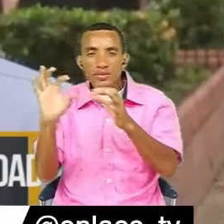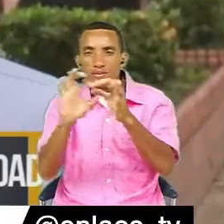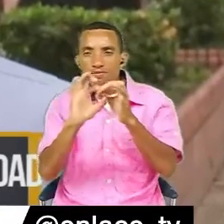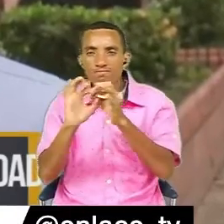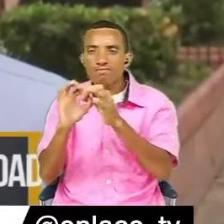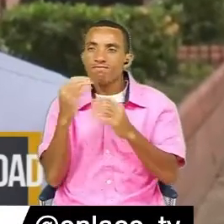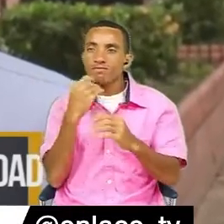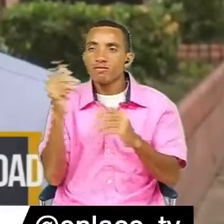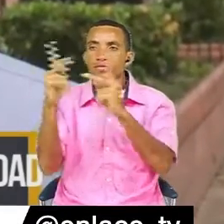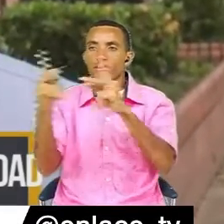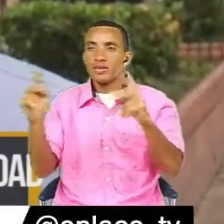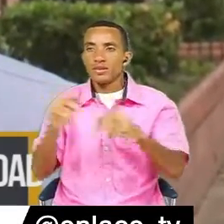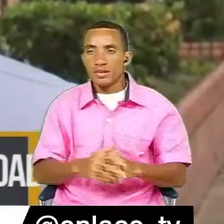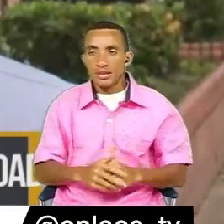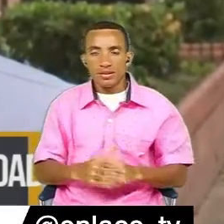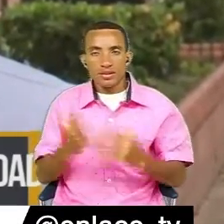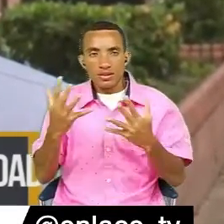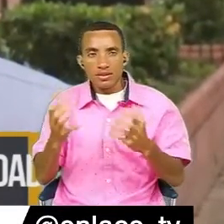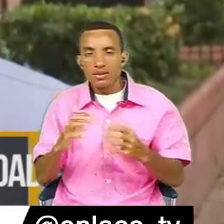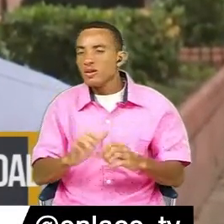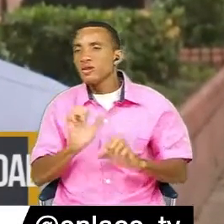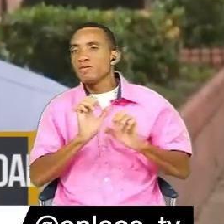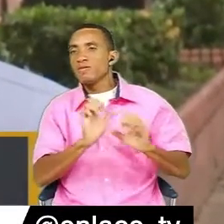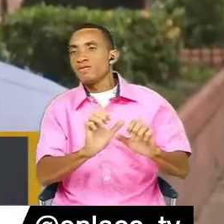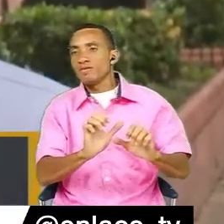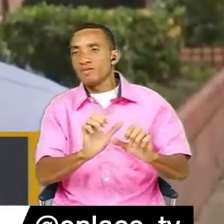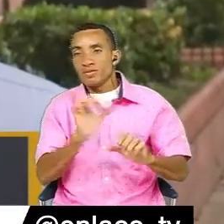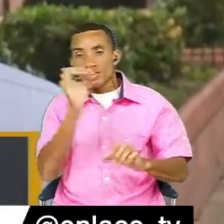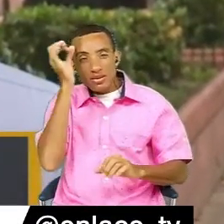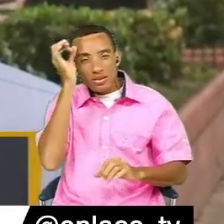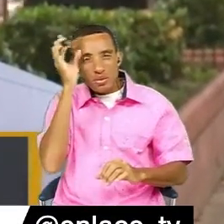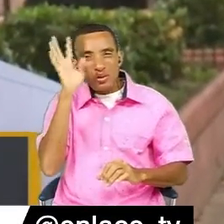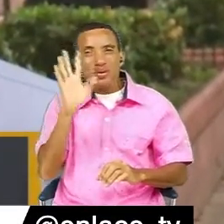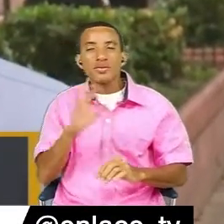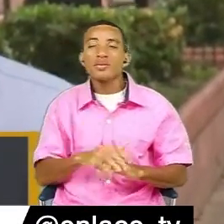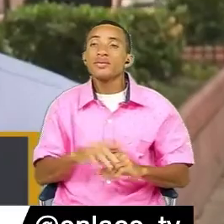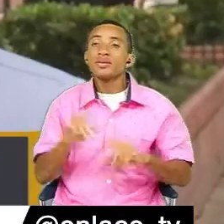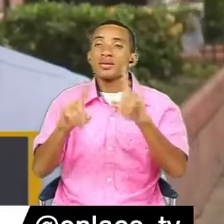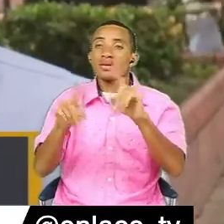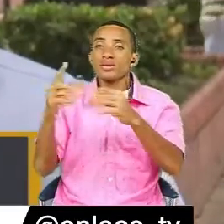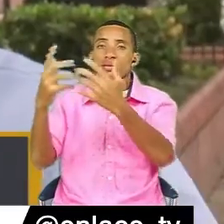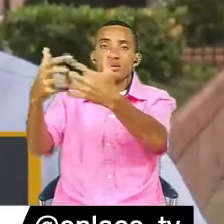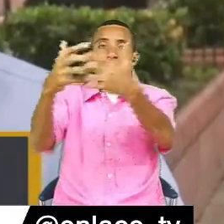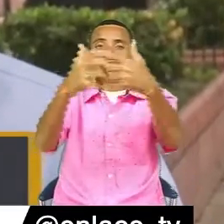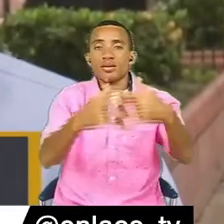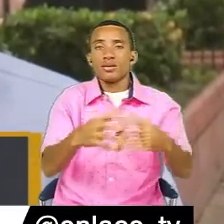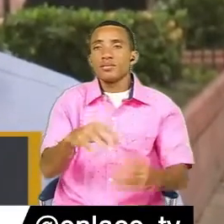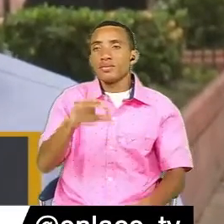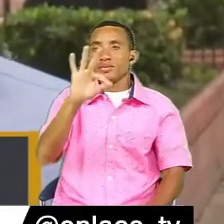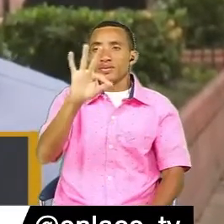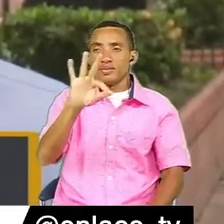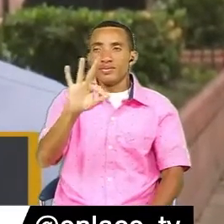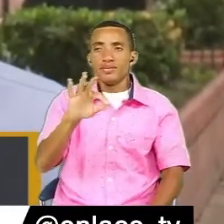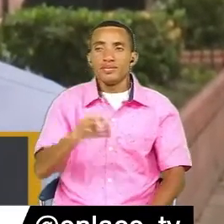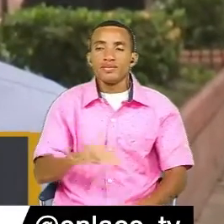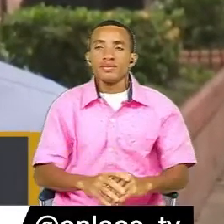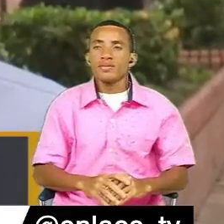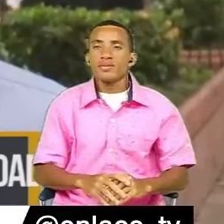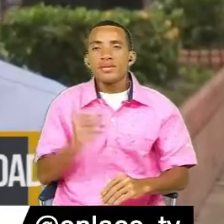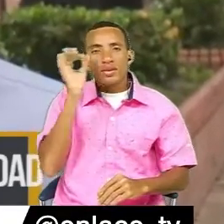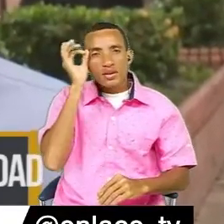de las personas que rechazan esta vitalicia contratación con estas tres empresas. Afirman, dicen que existe